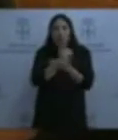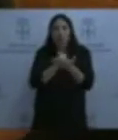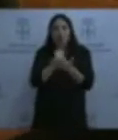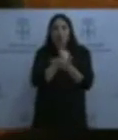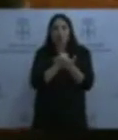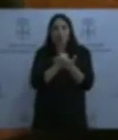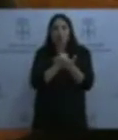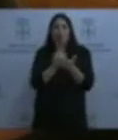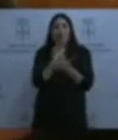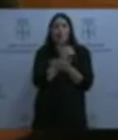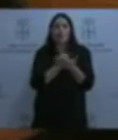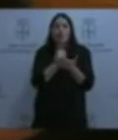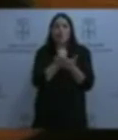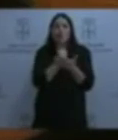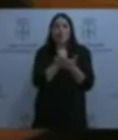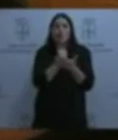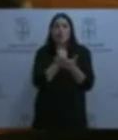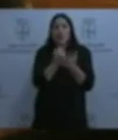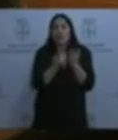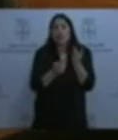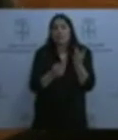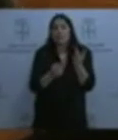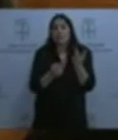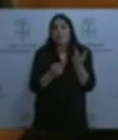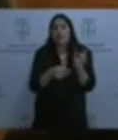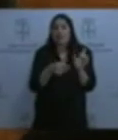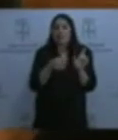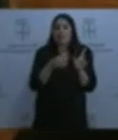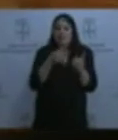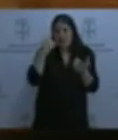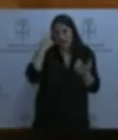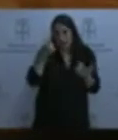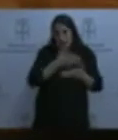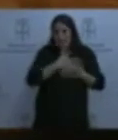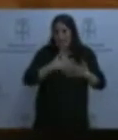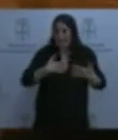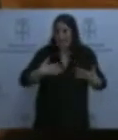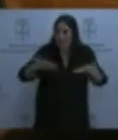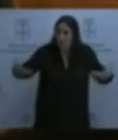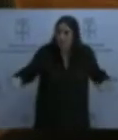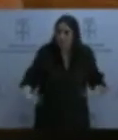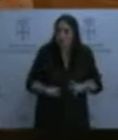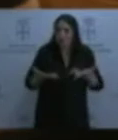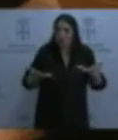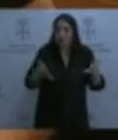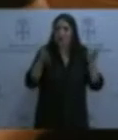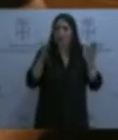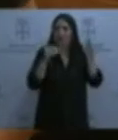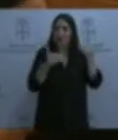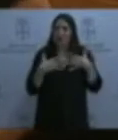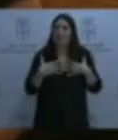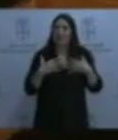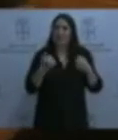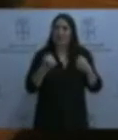de la premisa de que es necesario impulsar la asistencia sanitaria en proximidad, con un especial empeño